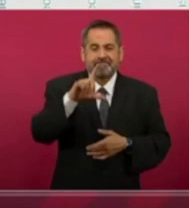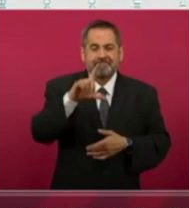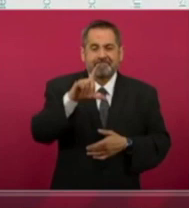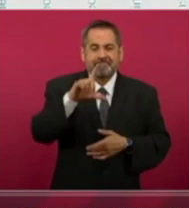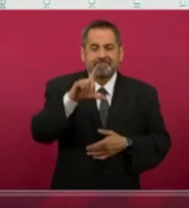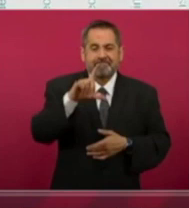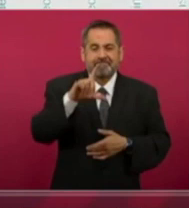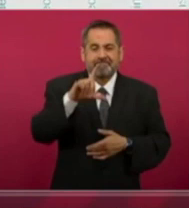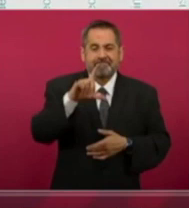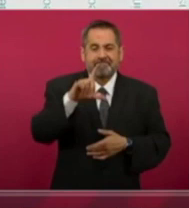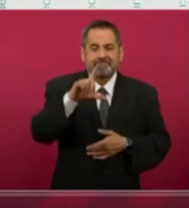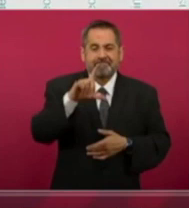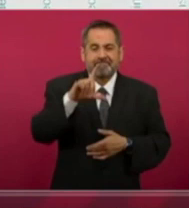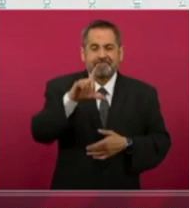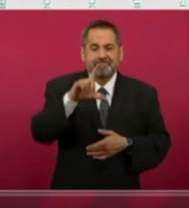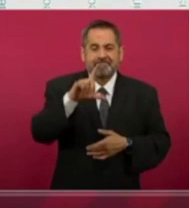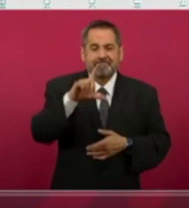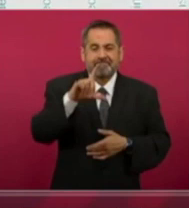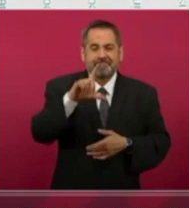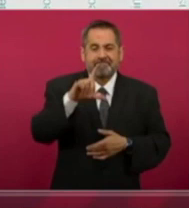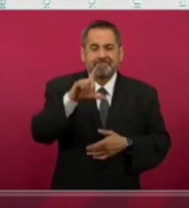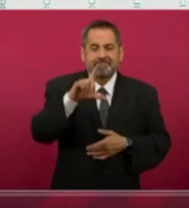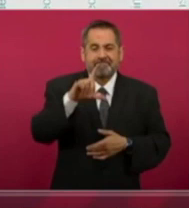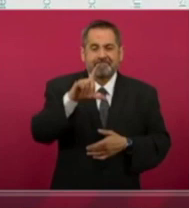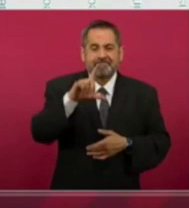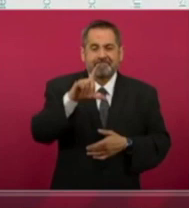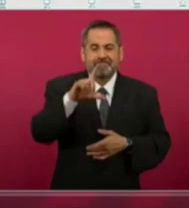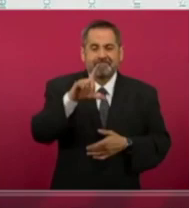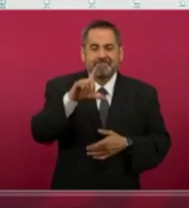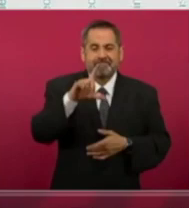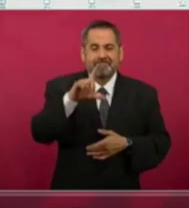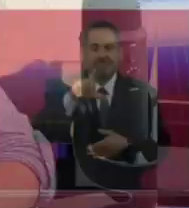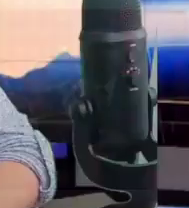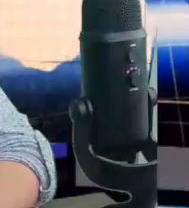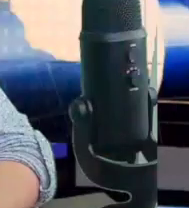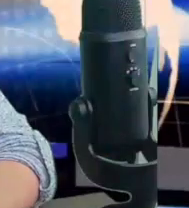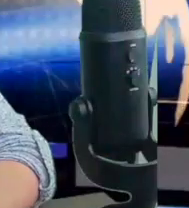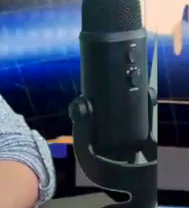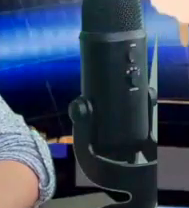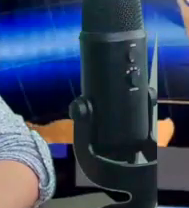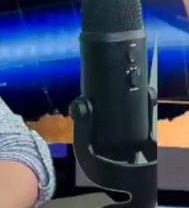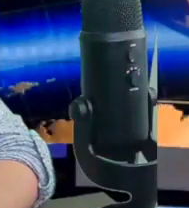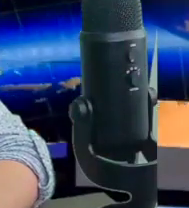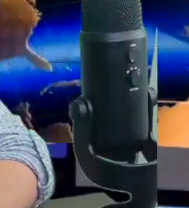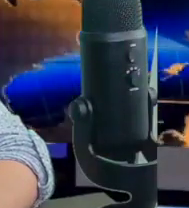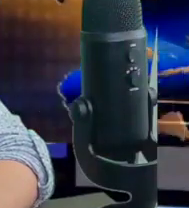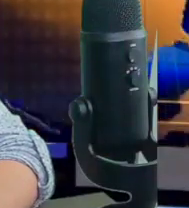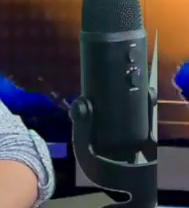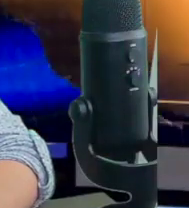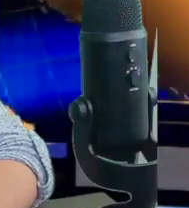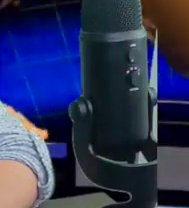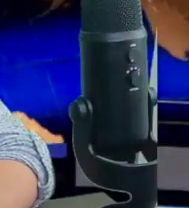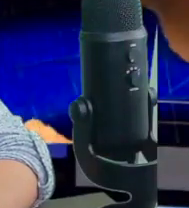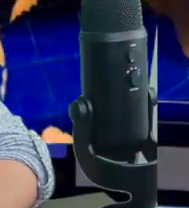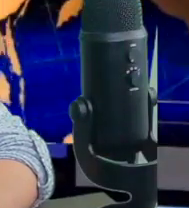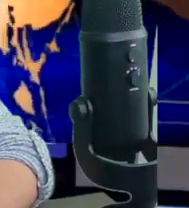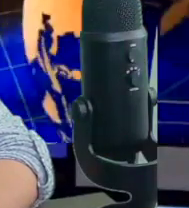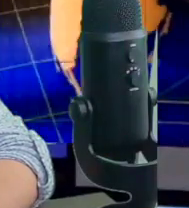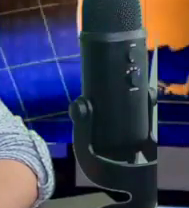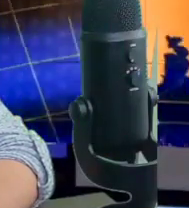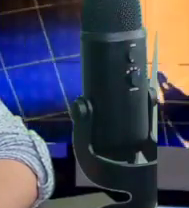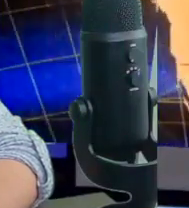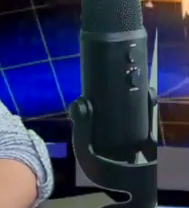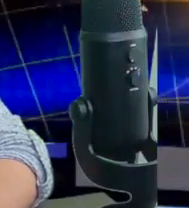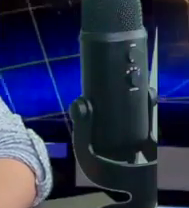peso mexicano casi casi ya se hubiera llamado. Esta es la muestra, este es el ejemplo de cómo México